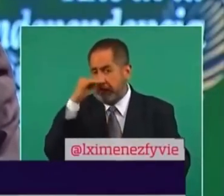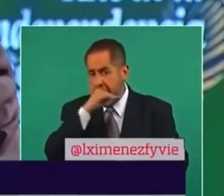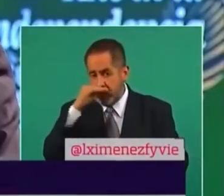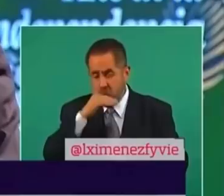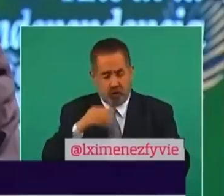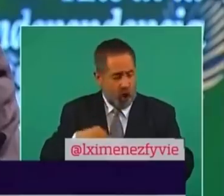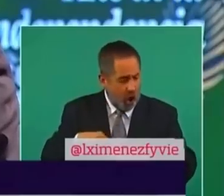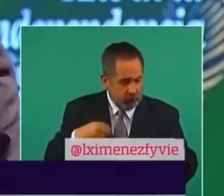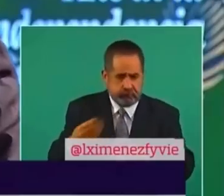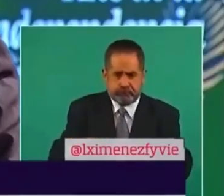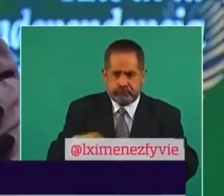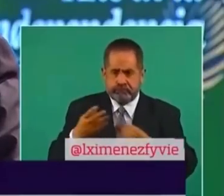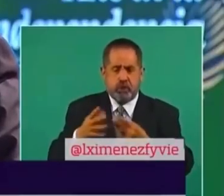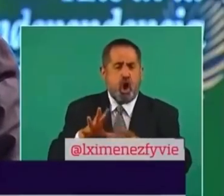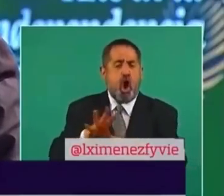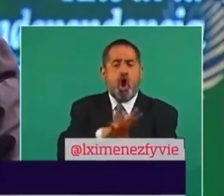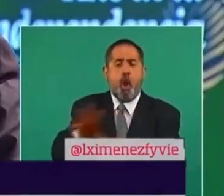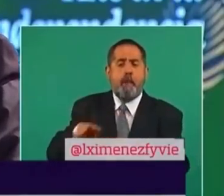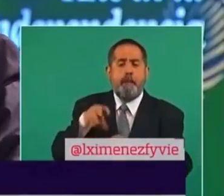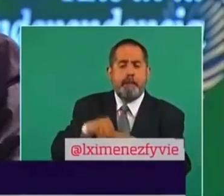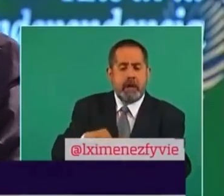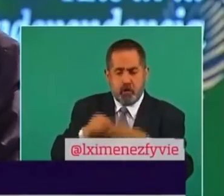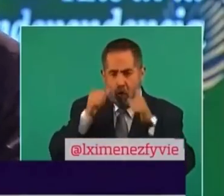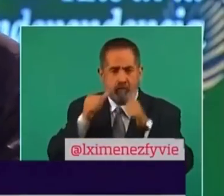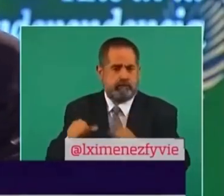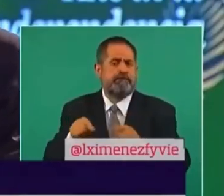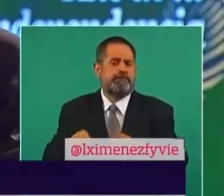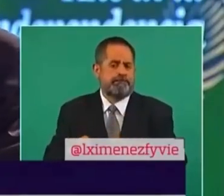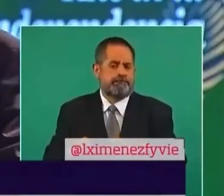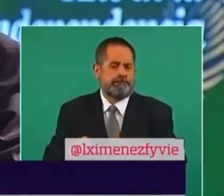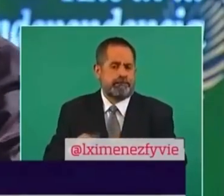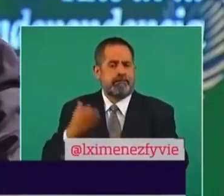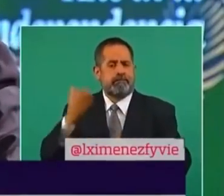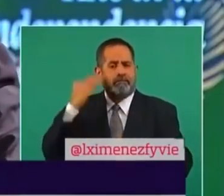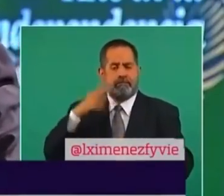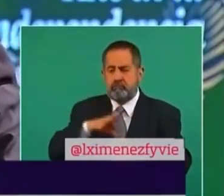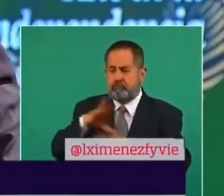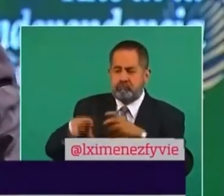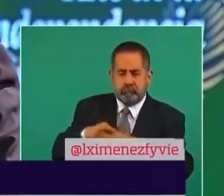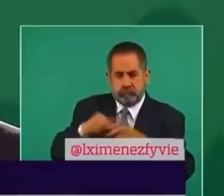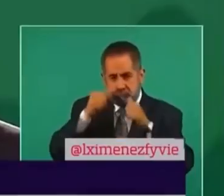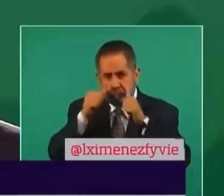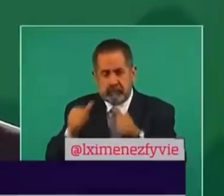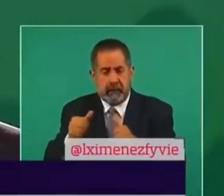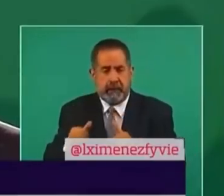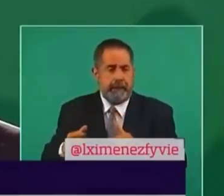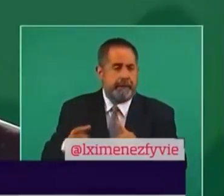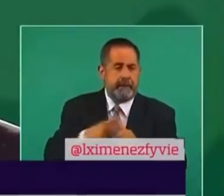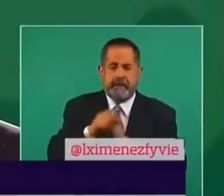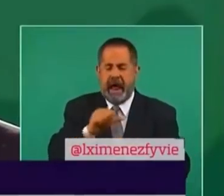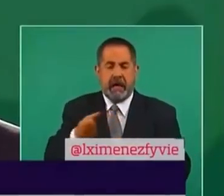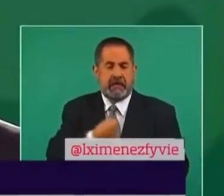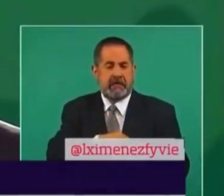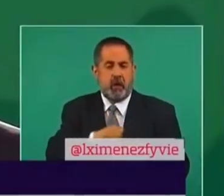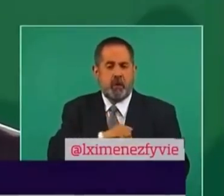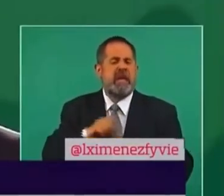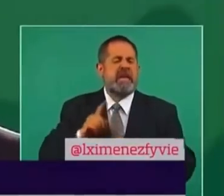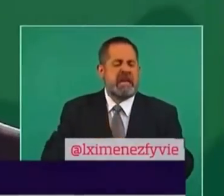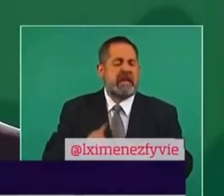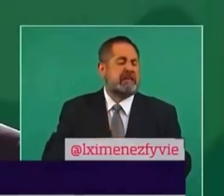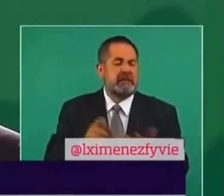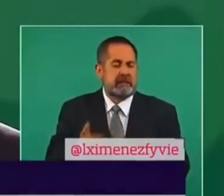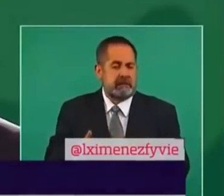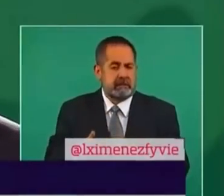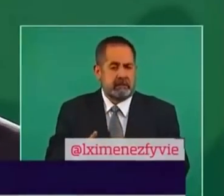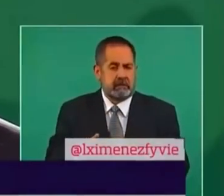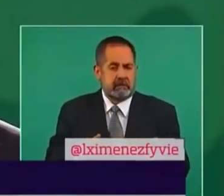mariachis. Sí. No faltó. No, es que no faltó. Saliendo de Palacio Nacional, le llevaron un pastel a López Gatell.